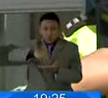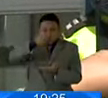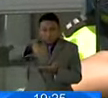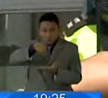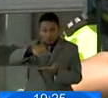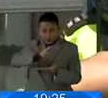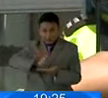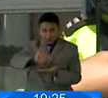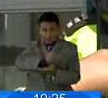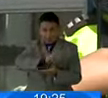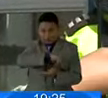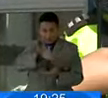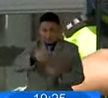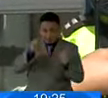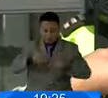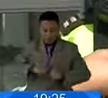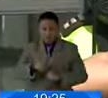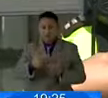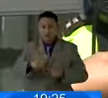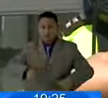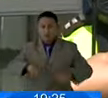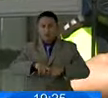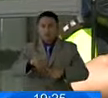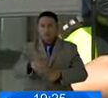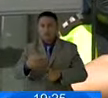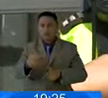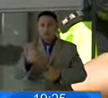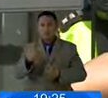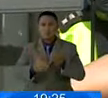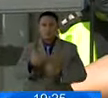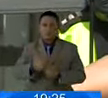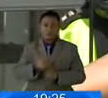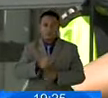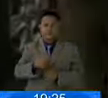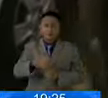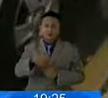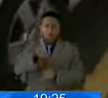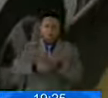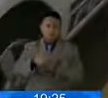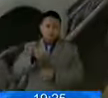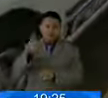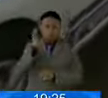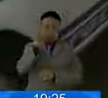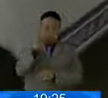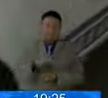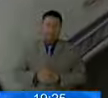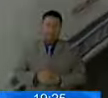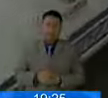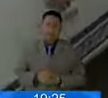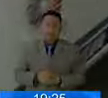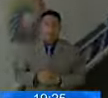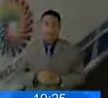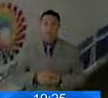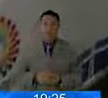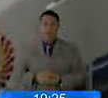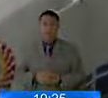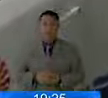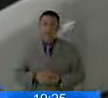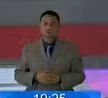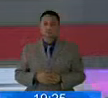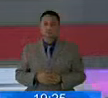poder identificar muchos de los puntos donde estamos comercializando estas sustancias. En Quito informó Andrea Valareso.